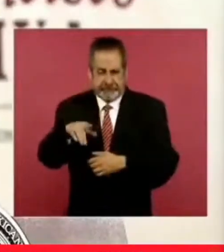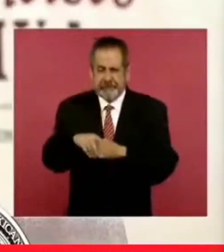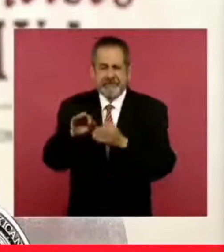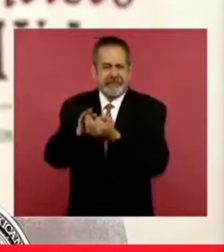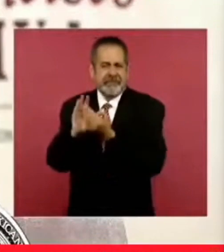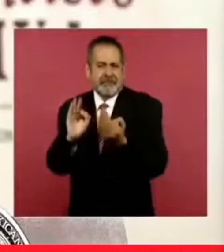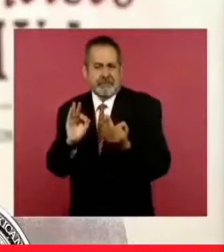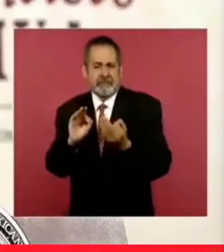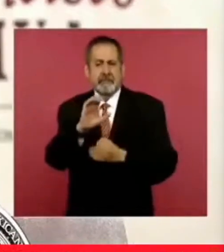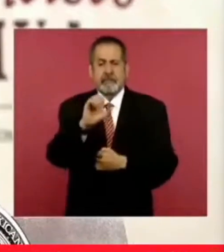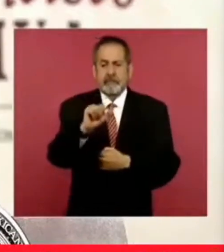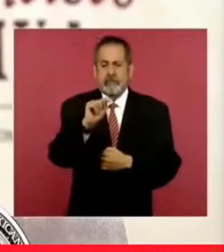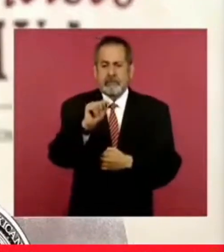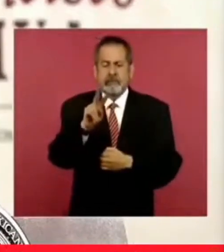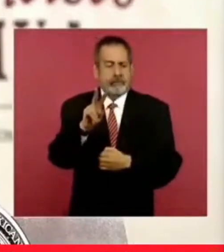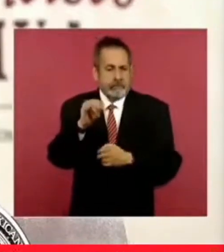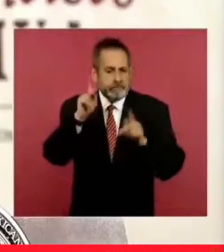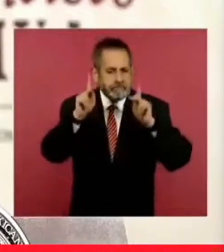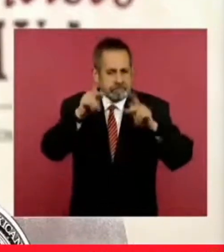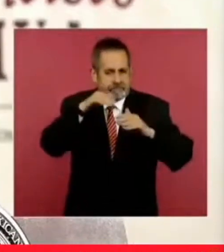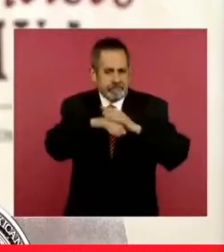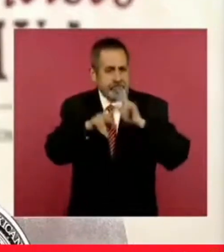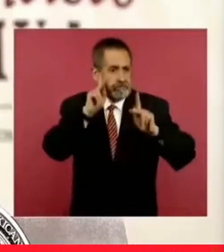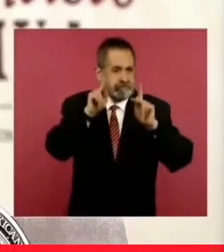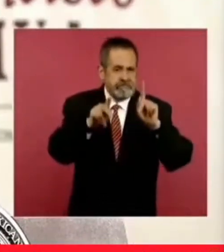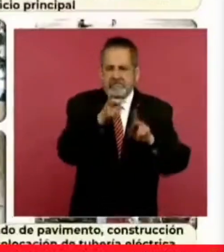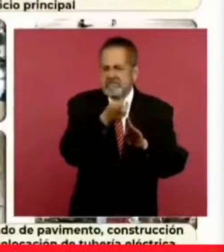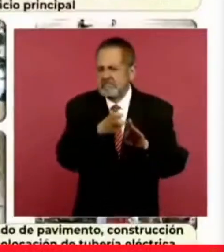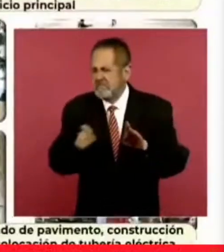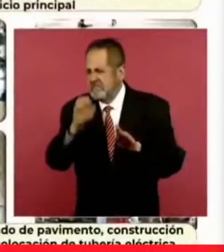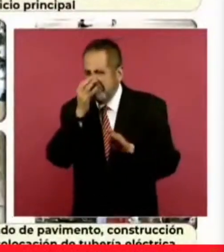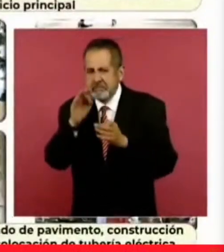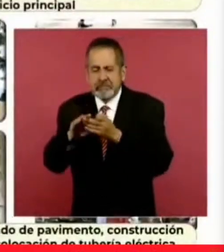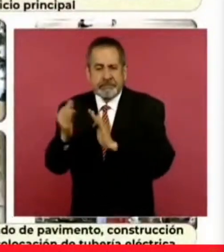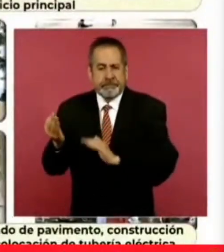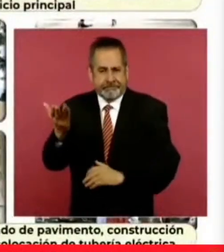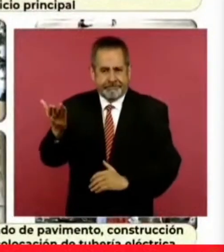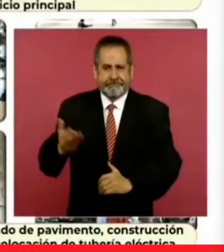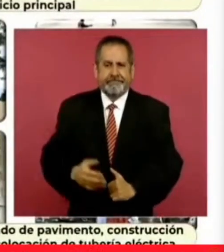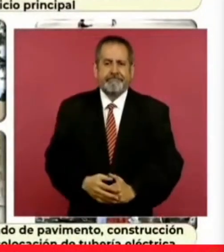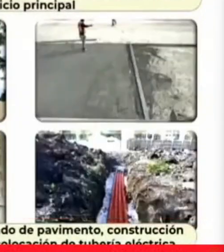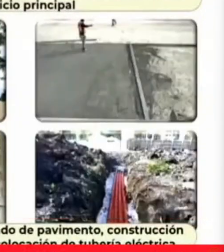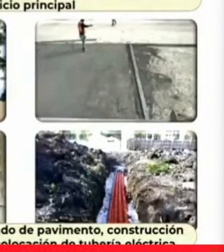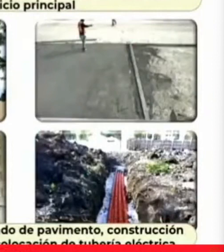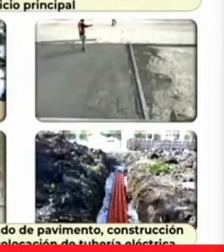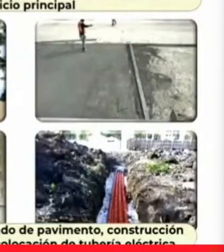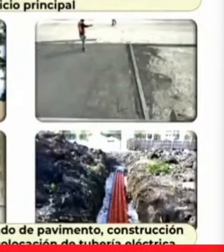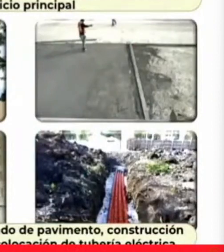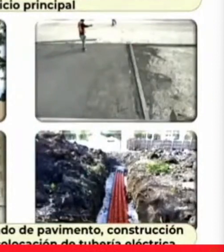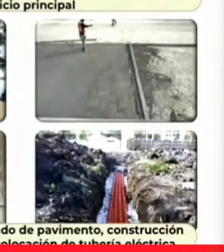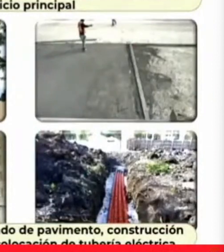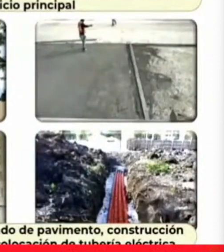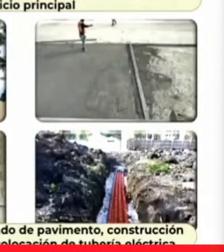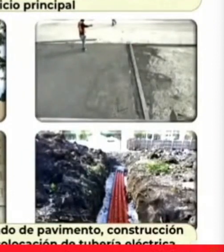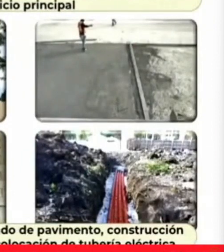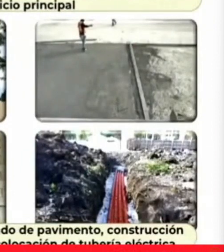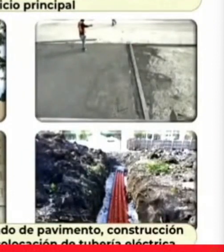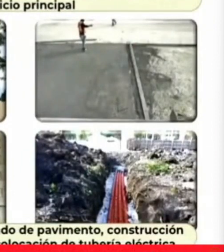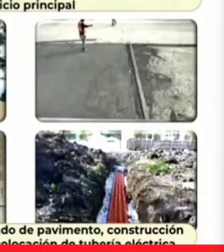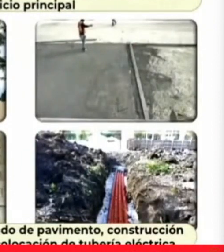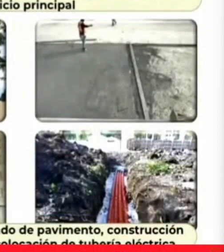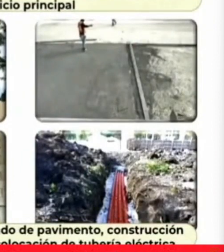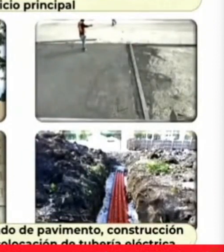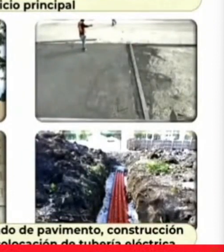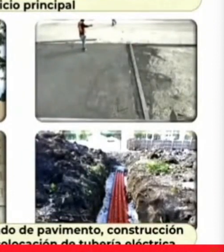centro de atención a visitantes que atenderá a los turistas que visiten la zona arqueológica y a unos kilómetros de la estación del tren maya del mismo nombre del tramo